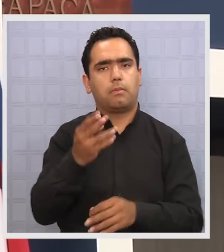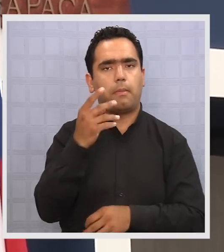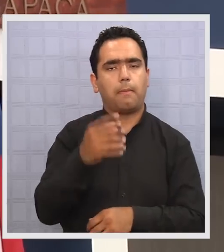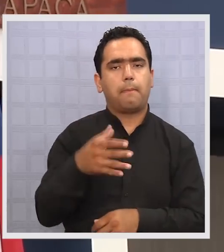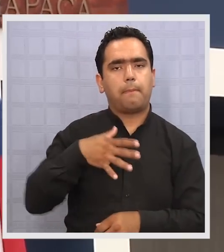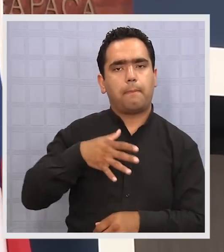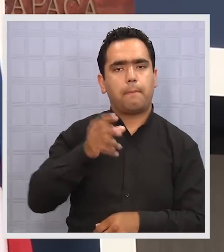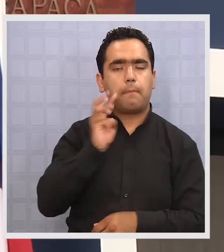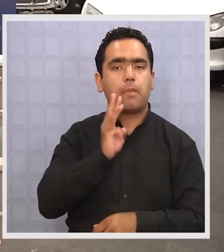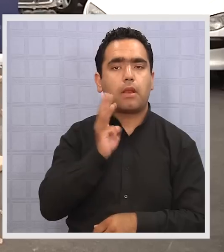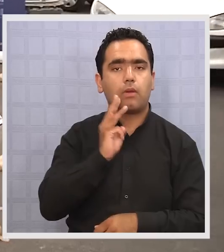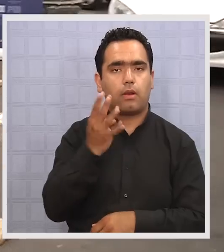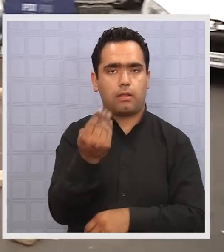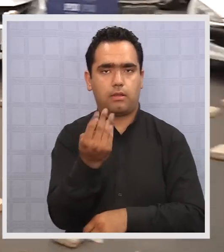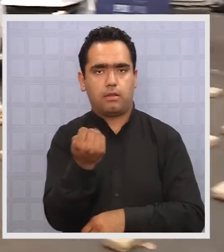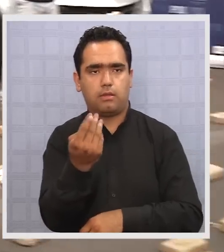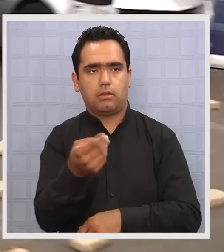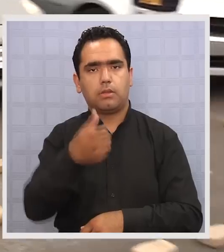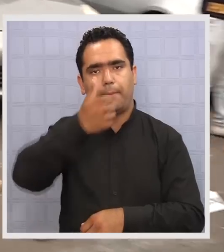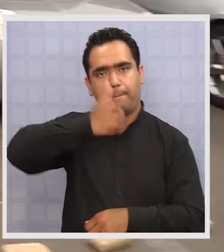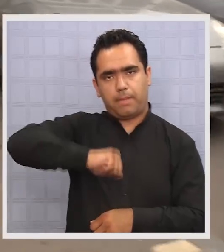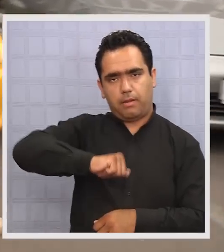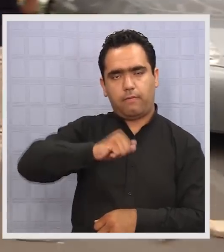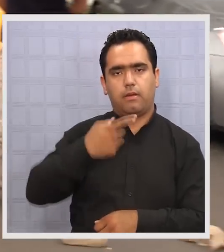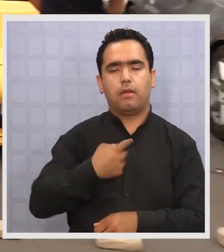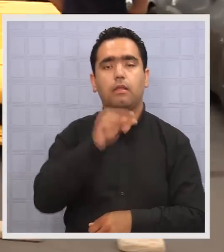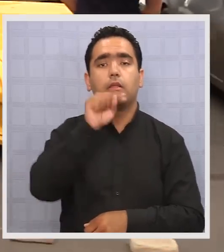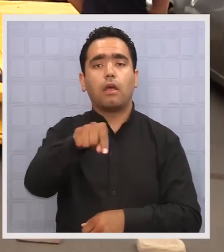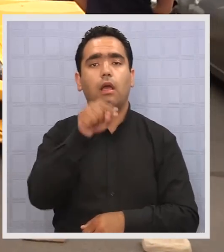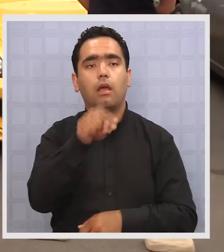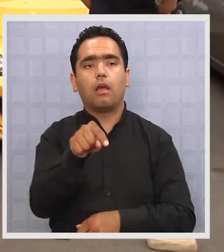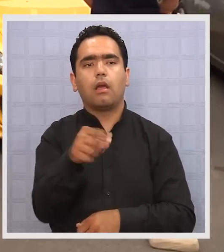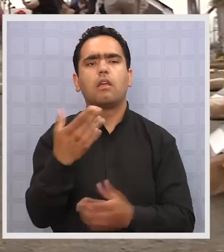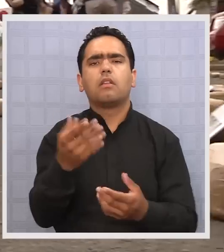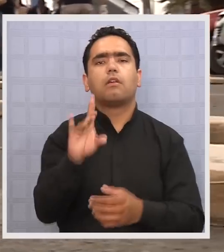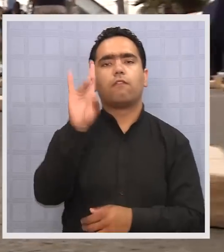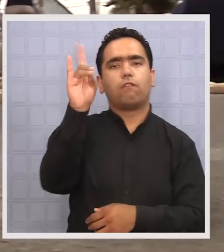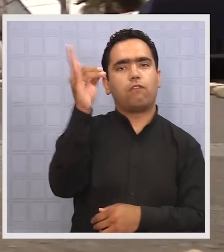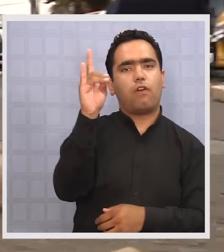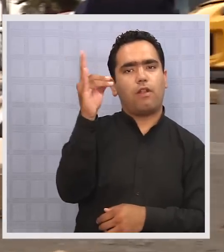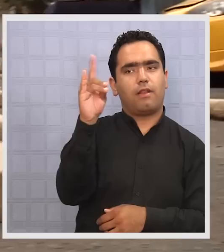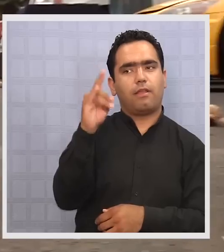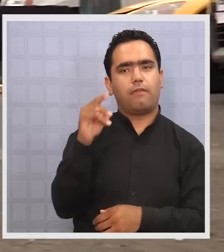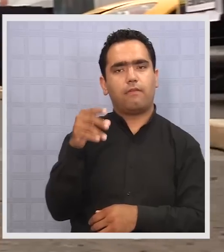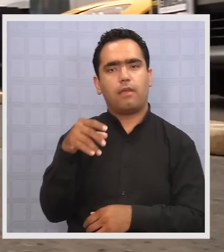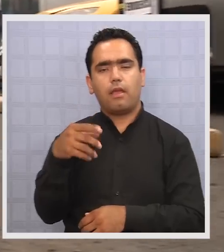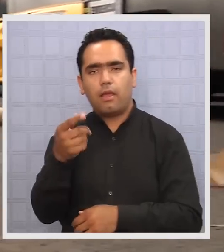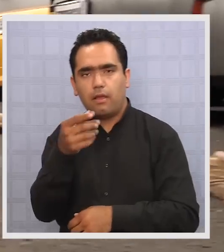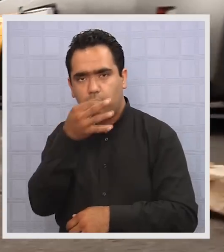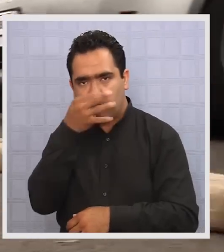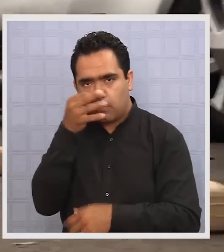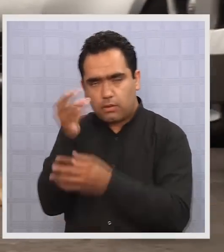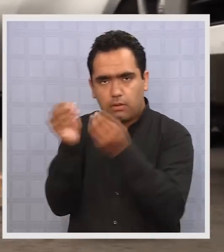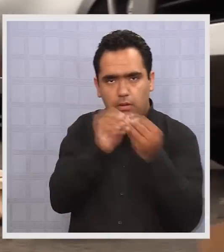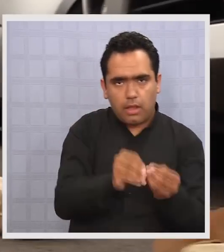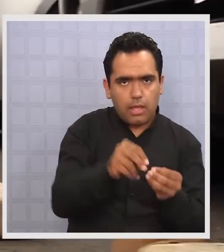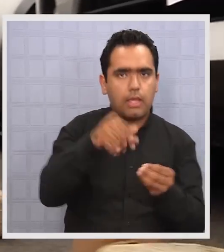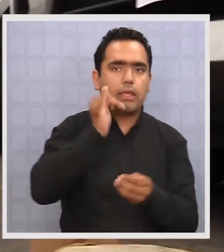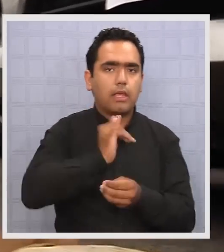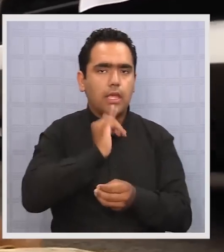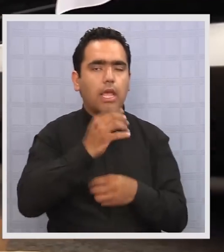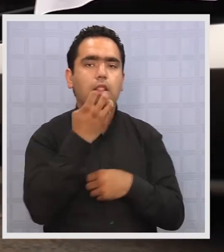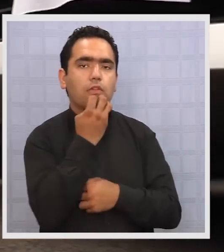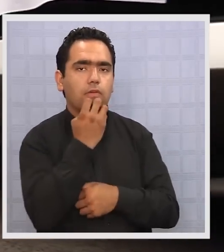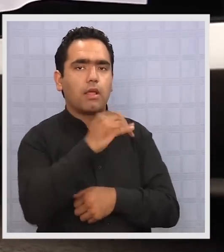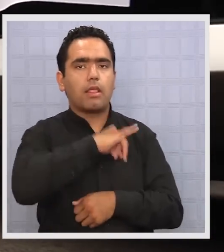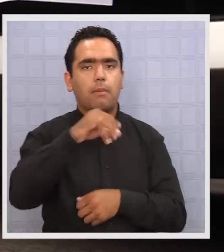14 en audiencia privada. En ella se espera establecer que traían la droga desde Bolivia, la copiaban en Iquique y Antofagasta